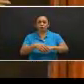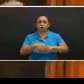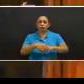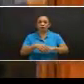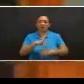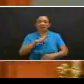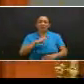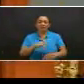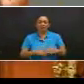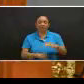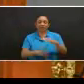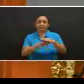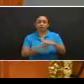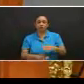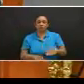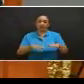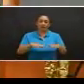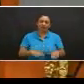así.